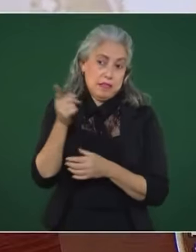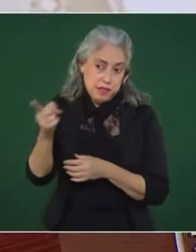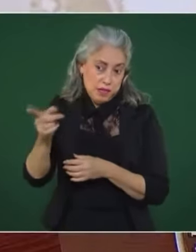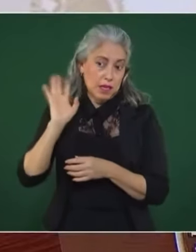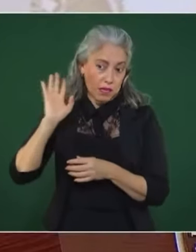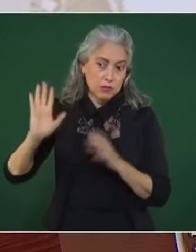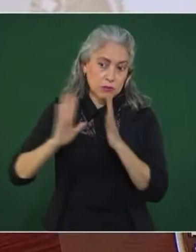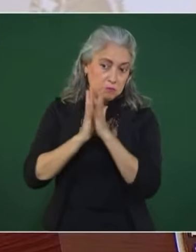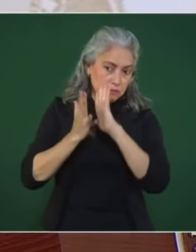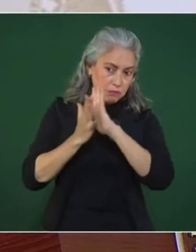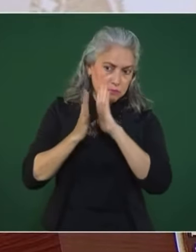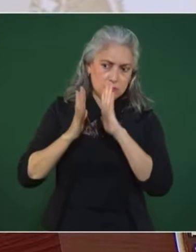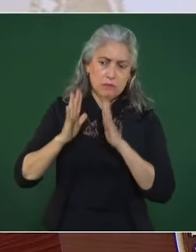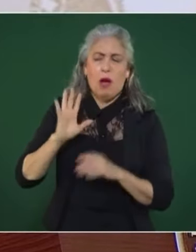detenidos.